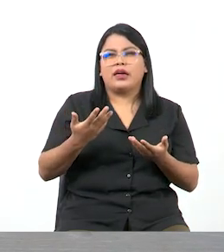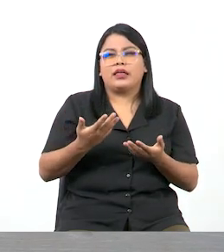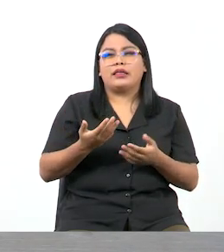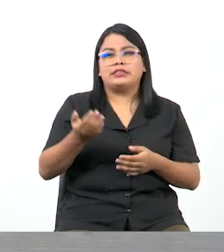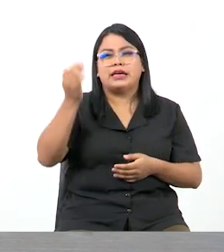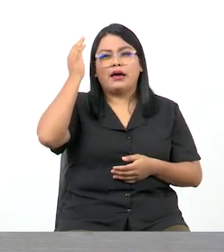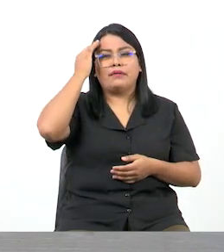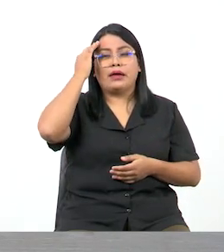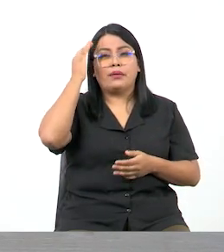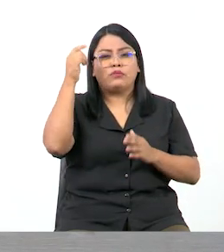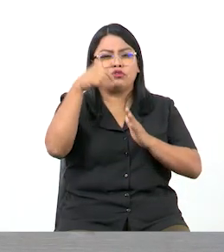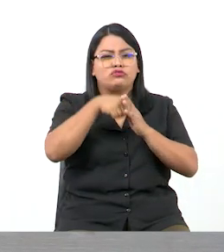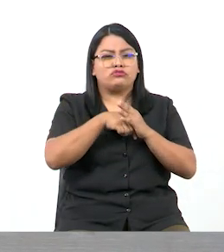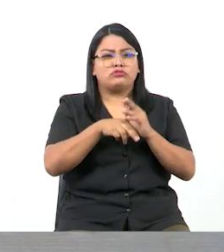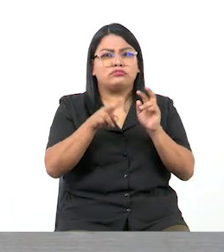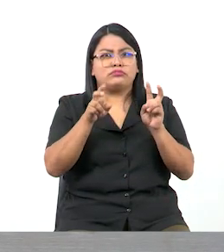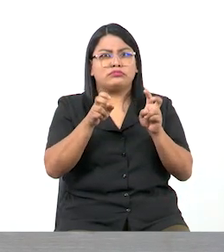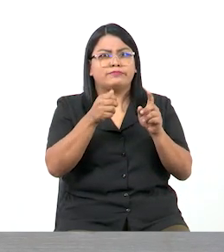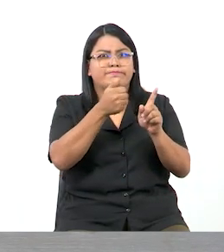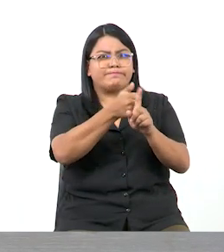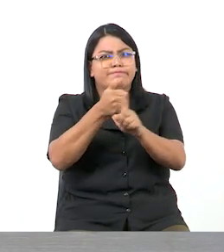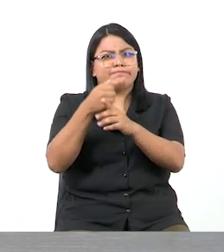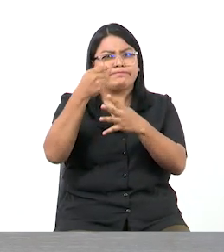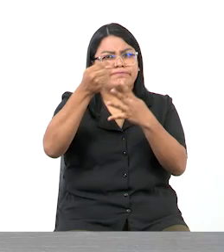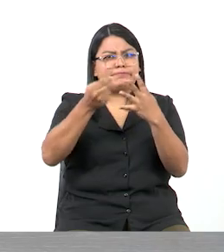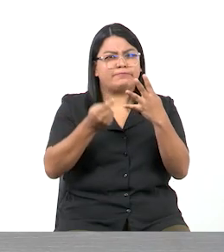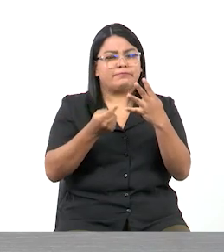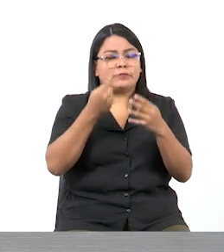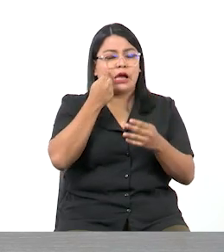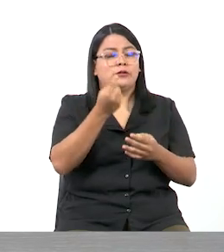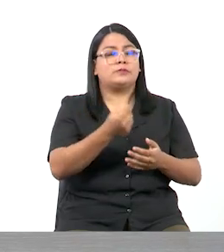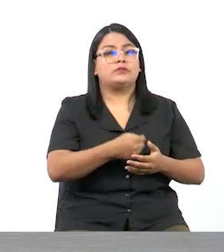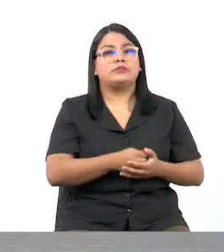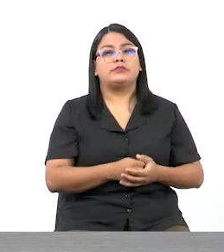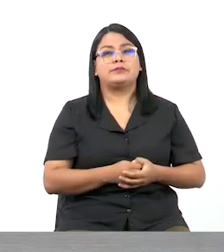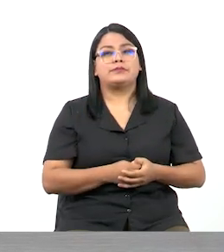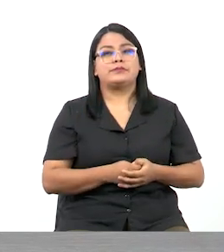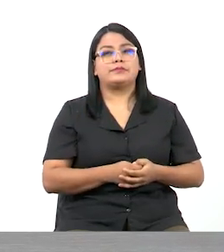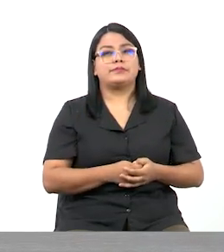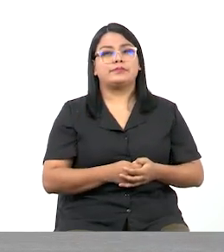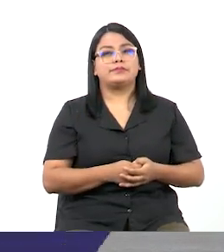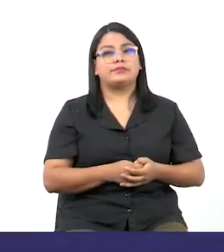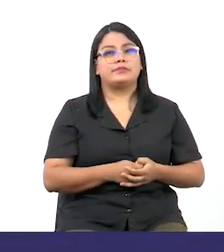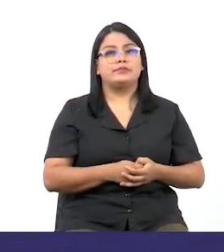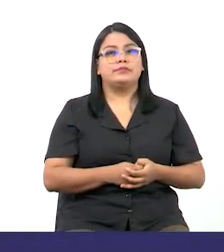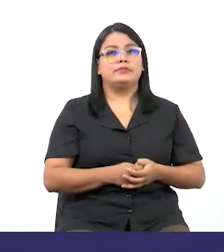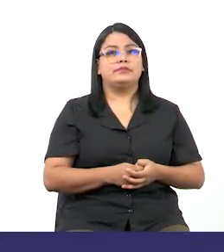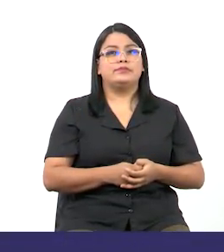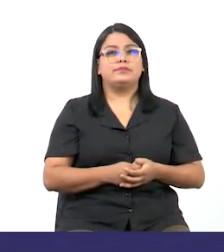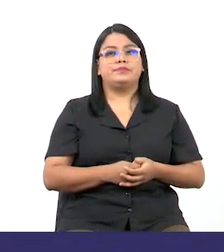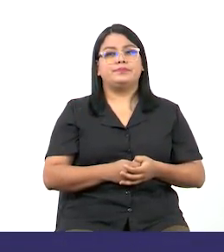enfrentando. Si quieres, veamos más a profundidad cada una de esas partes. Ok, veamos a continuación.